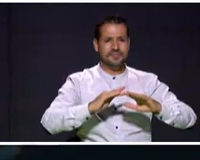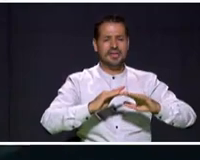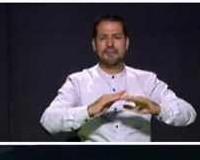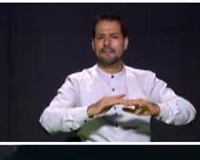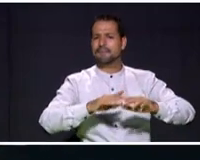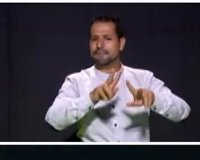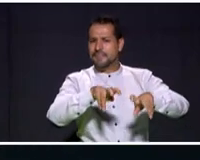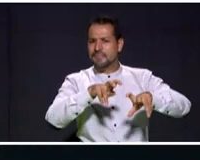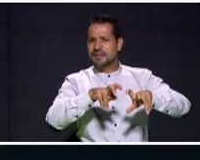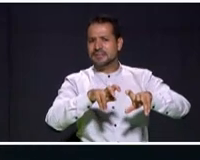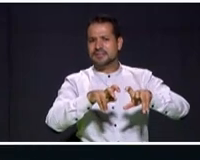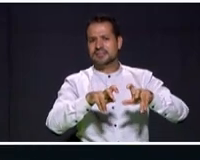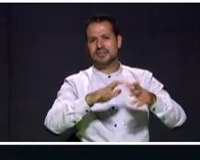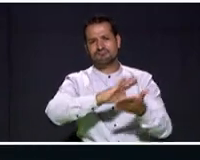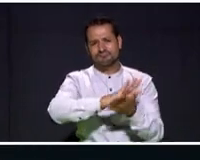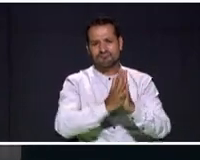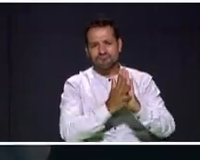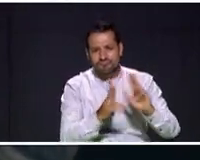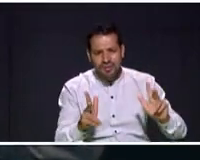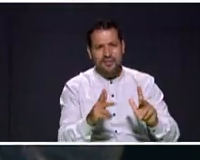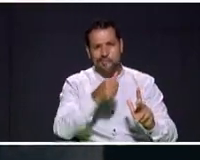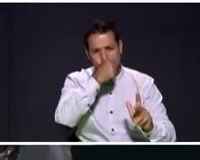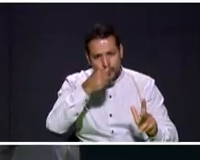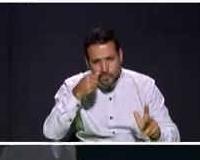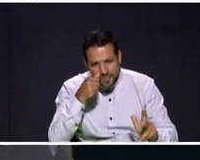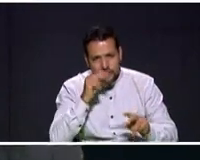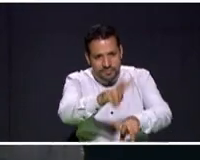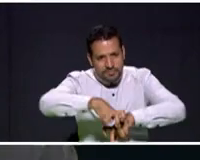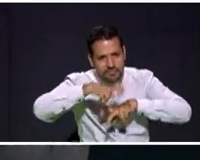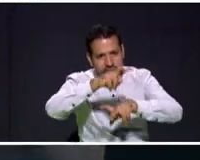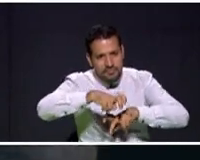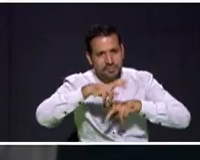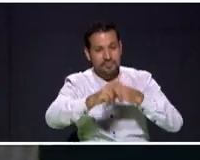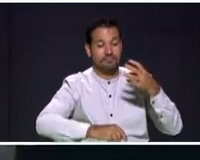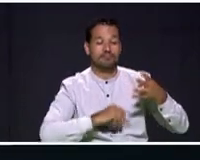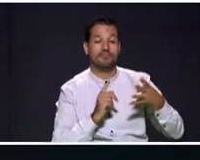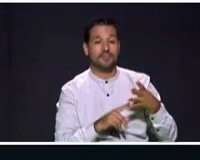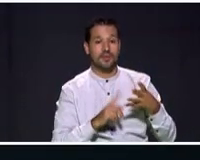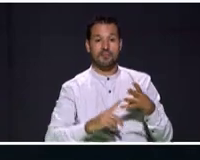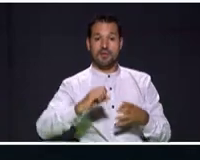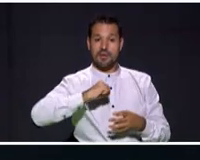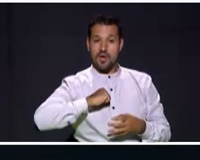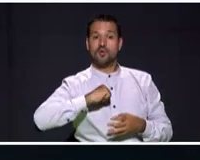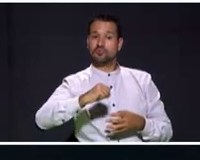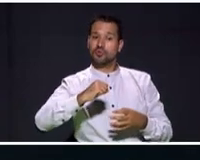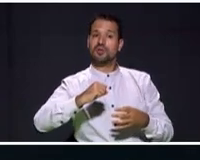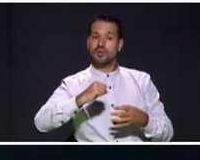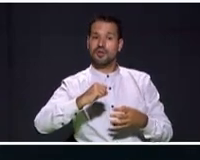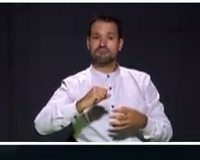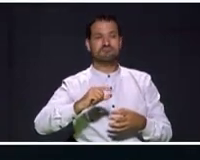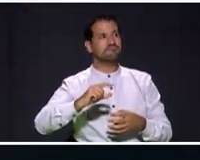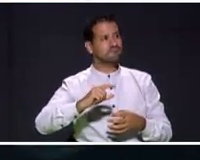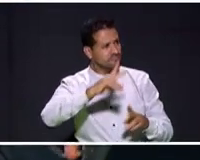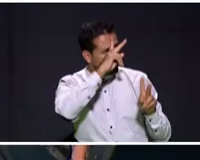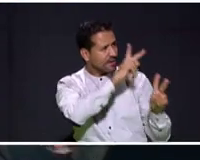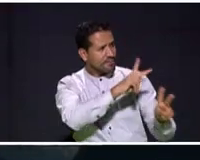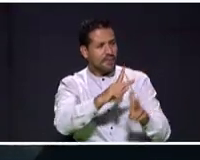enfocarnos en lo que tiene que ver con cultivos ilícitos un tema de autoridad legítima para que realmente haya